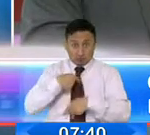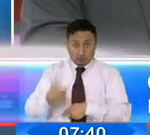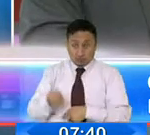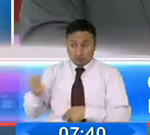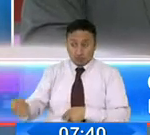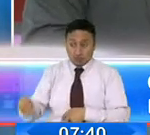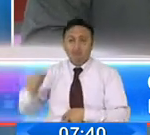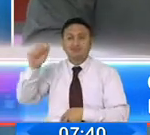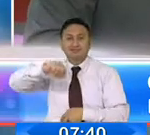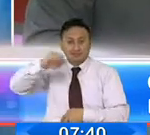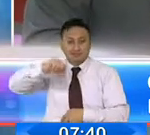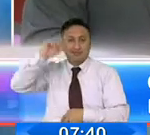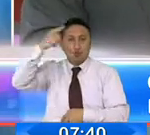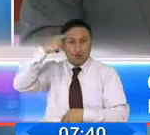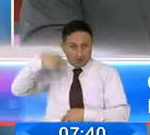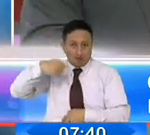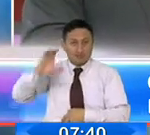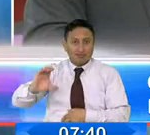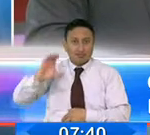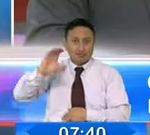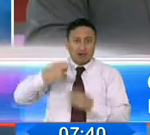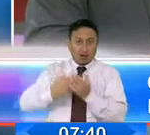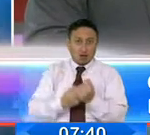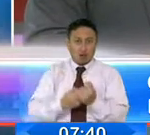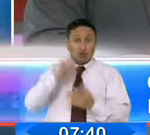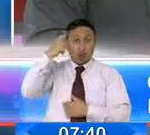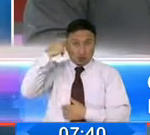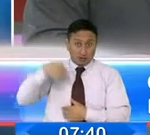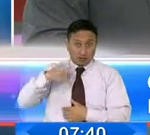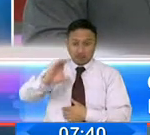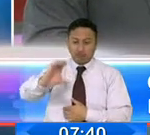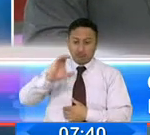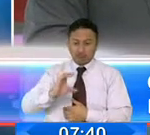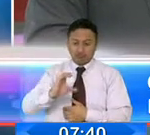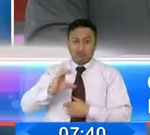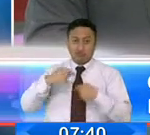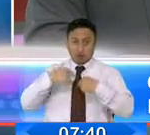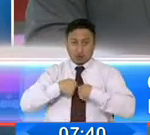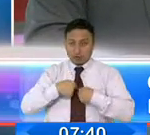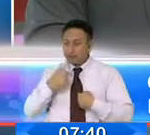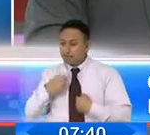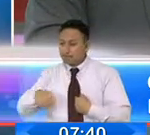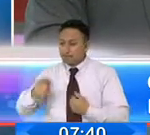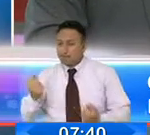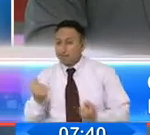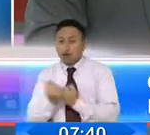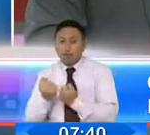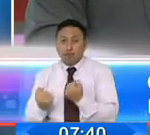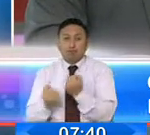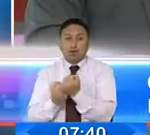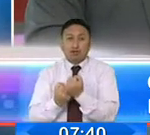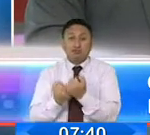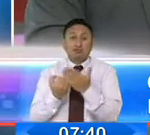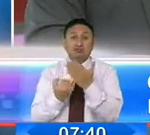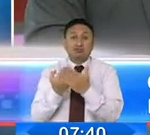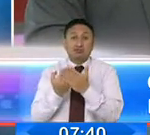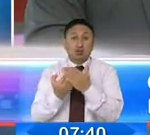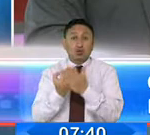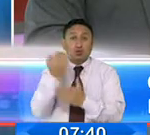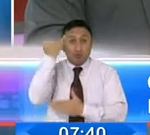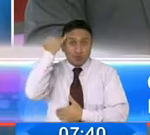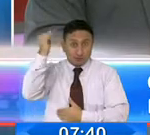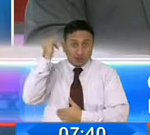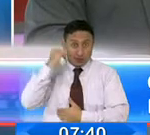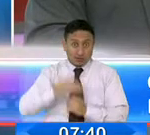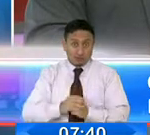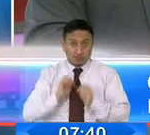del gobierno nacional, recursos del gobierno nacional que está apostando y apuntalando la innovación para la